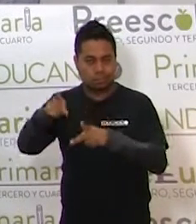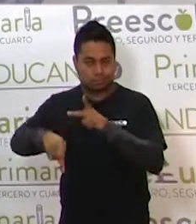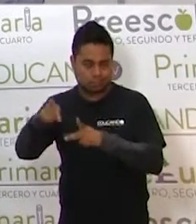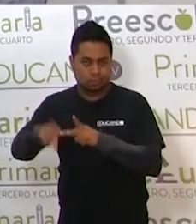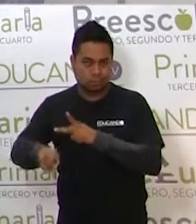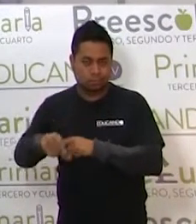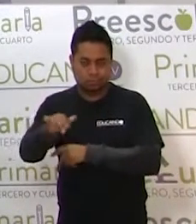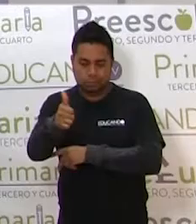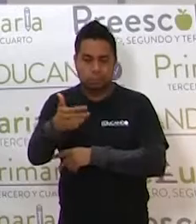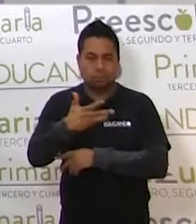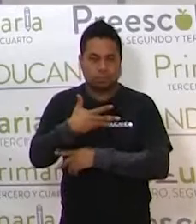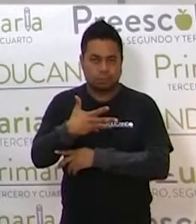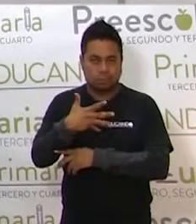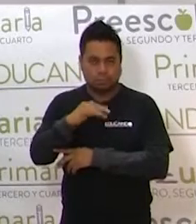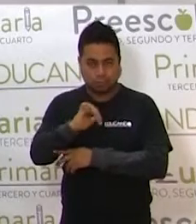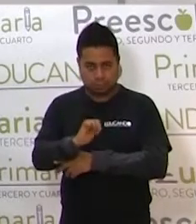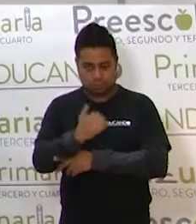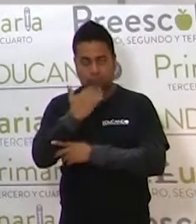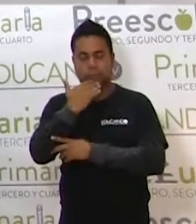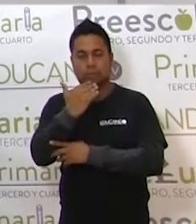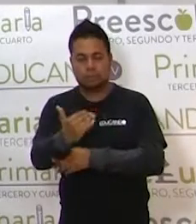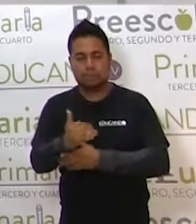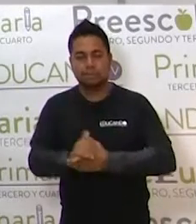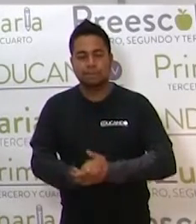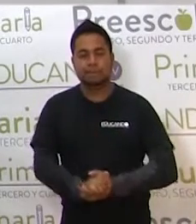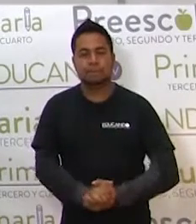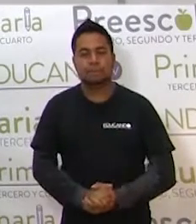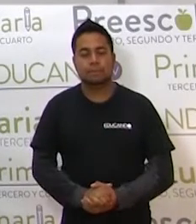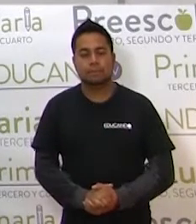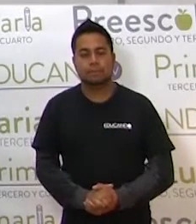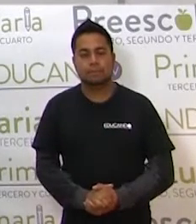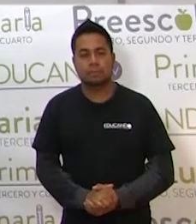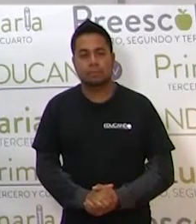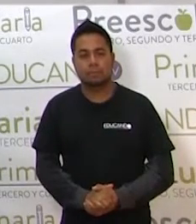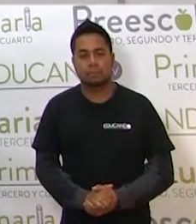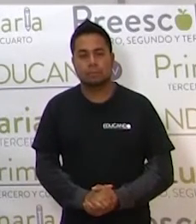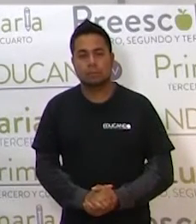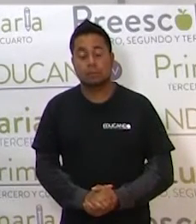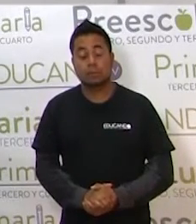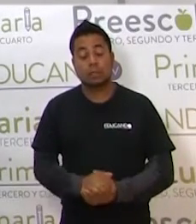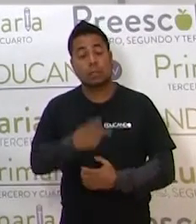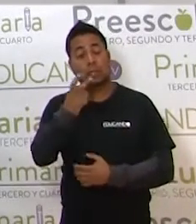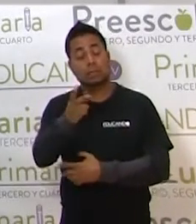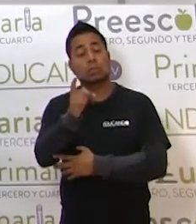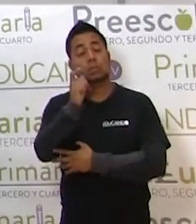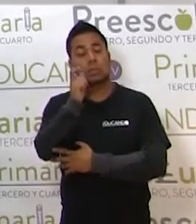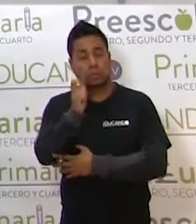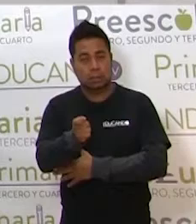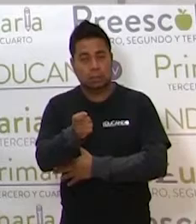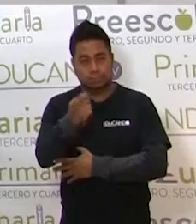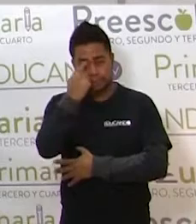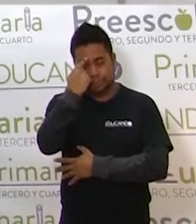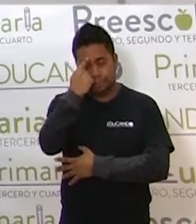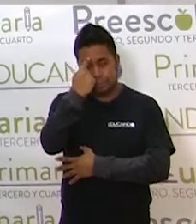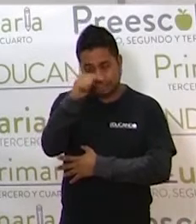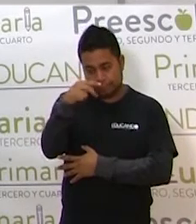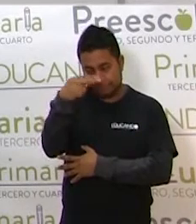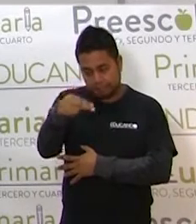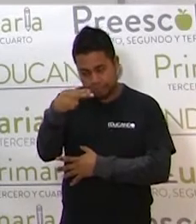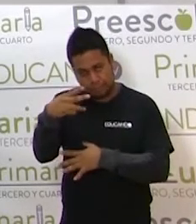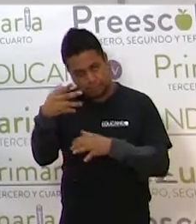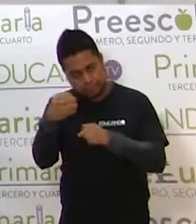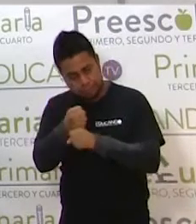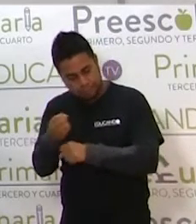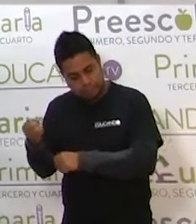bien once fila y esto va a ser referencia a un nombre